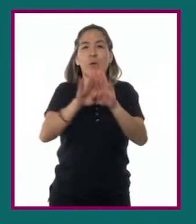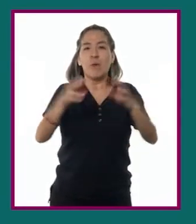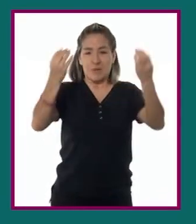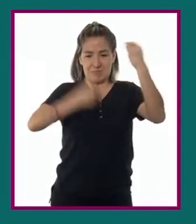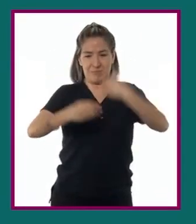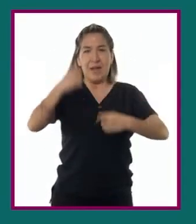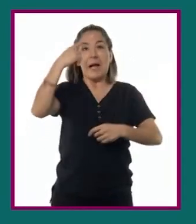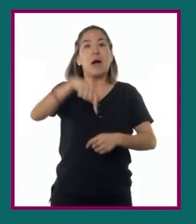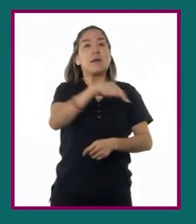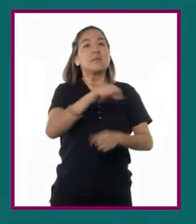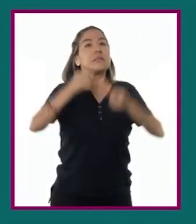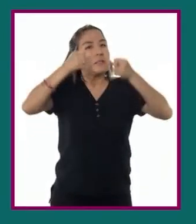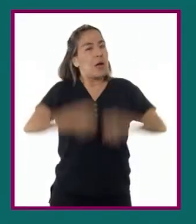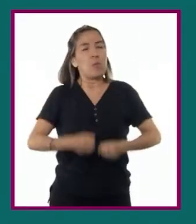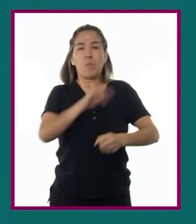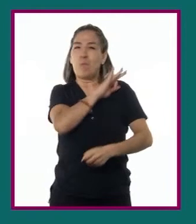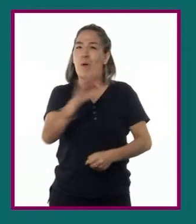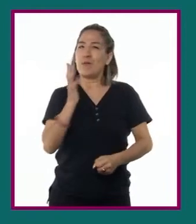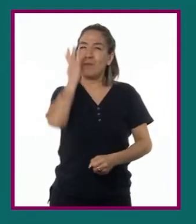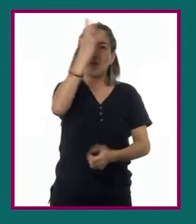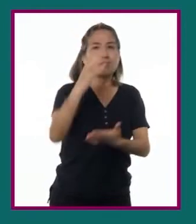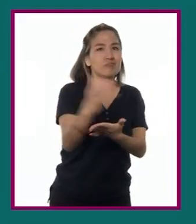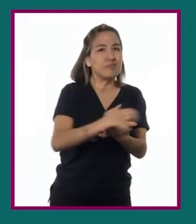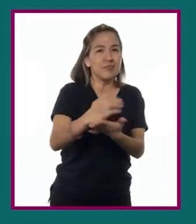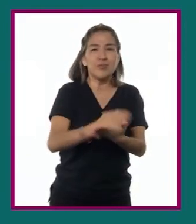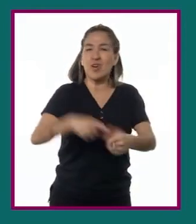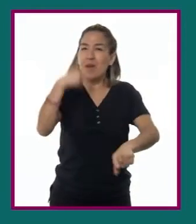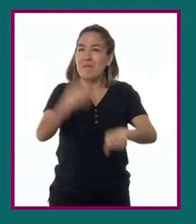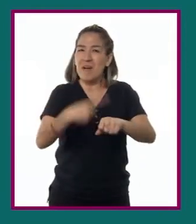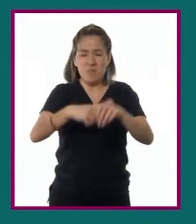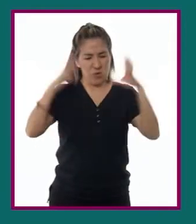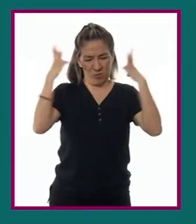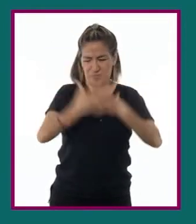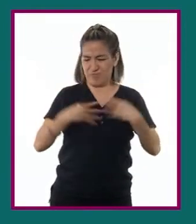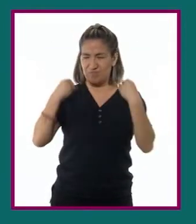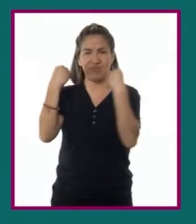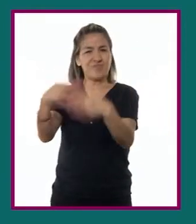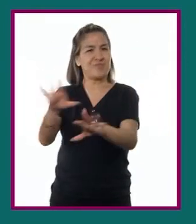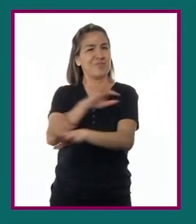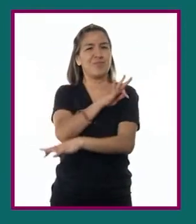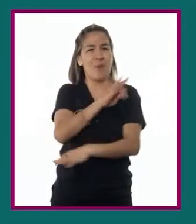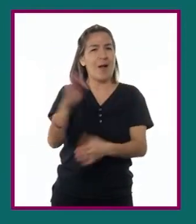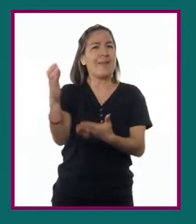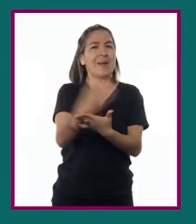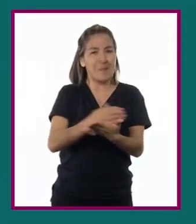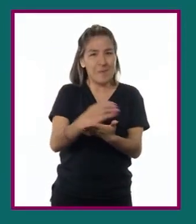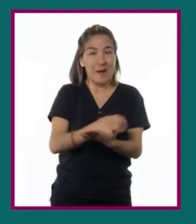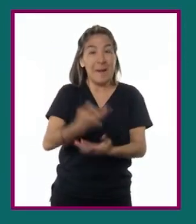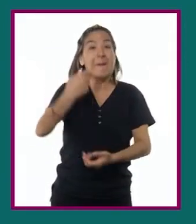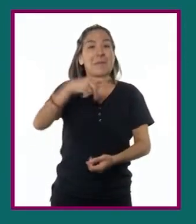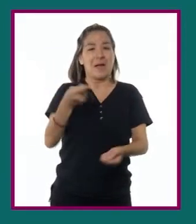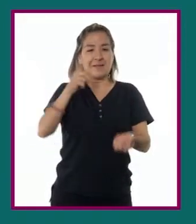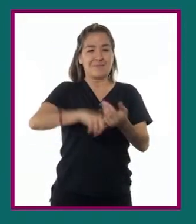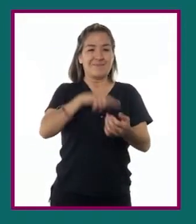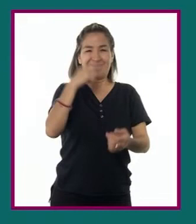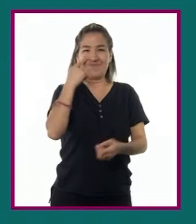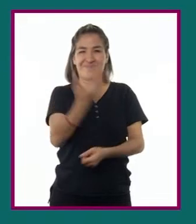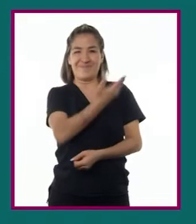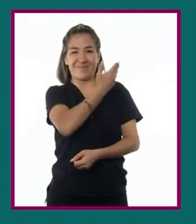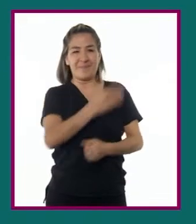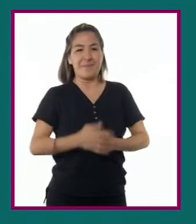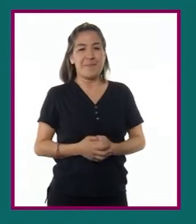que aseguraban curar todas las enfermedades curables. Tal es el caso del corsé